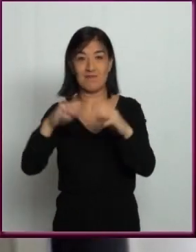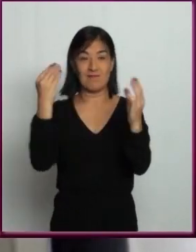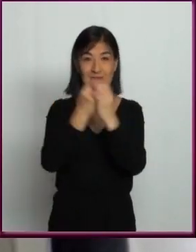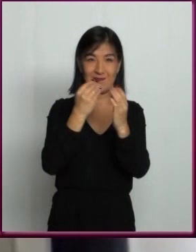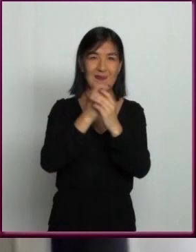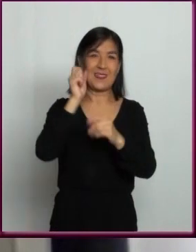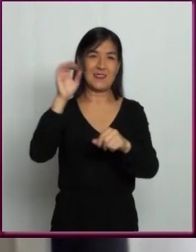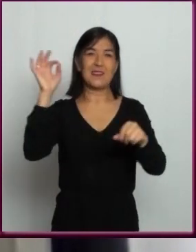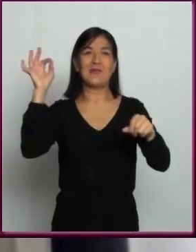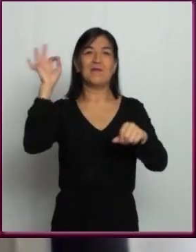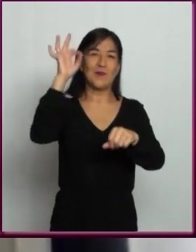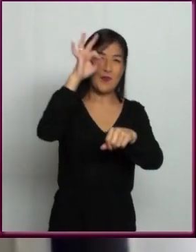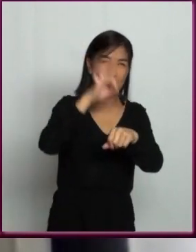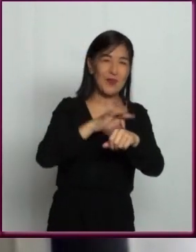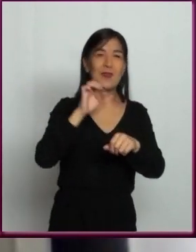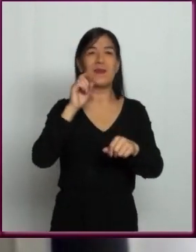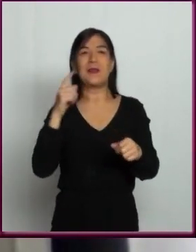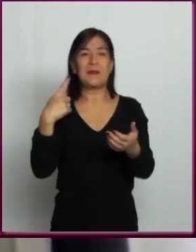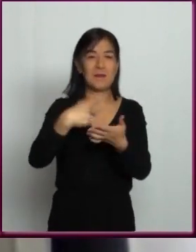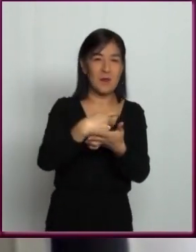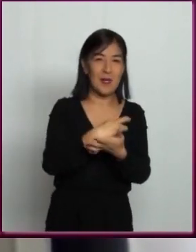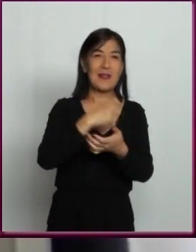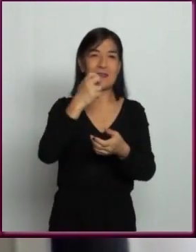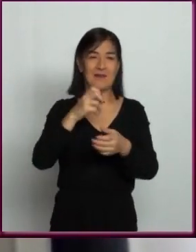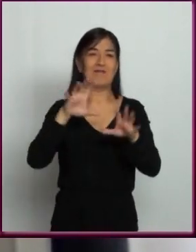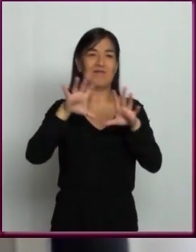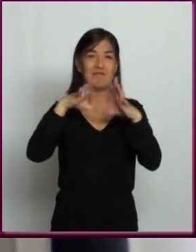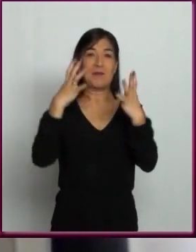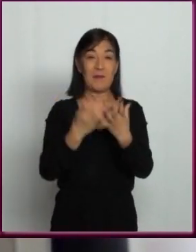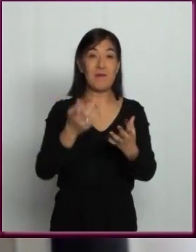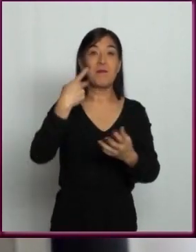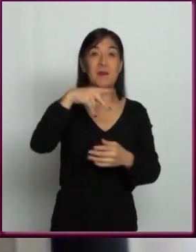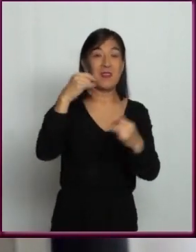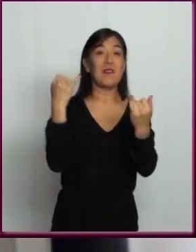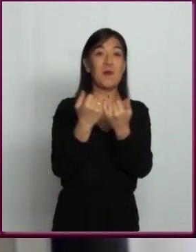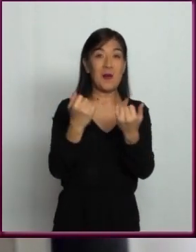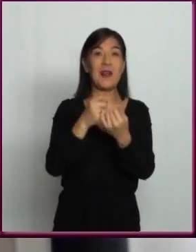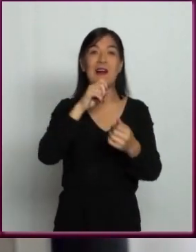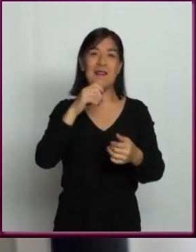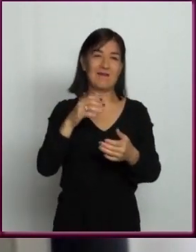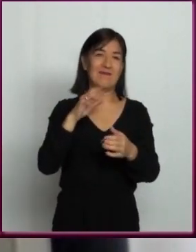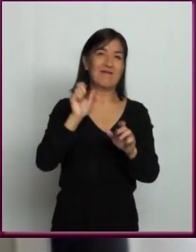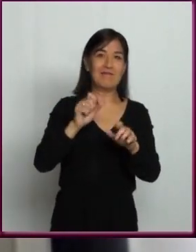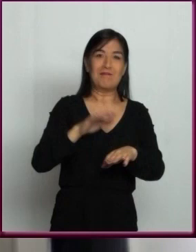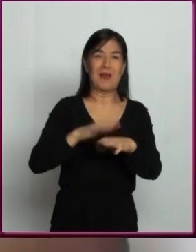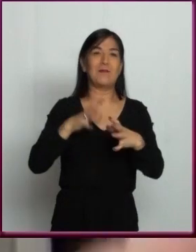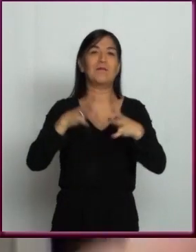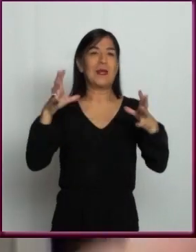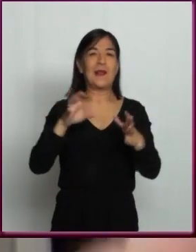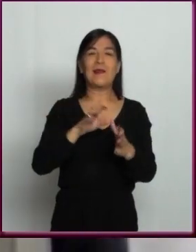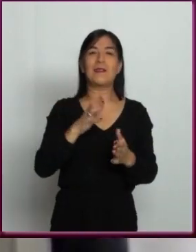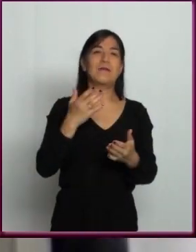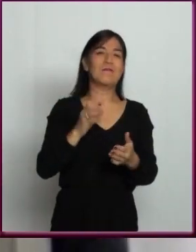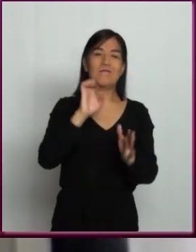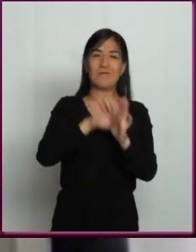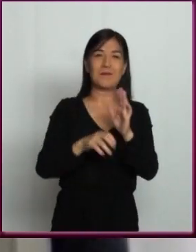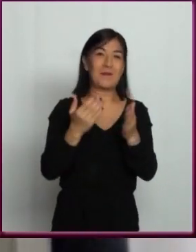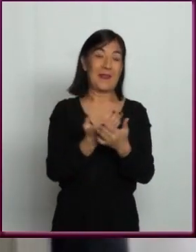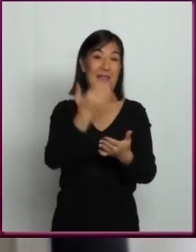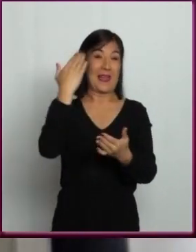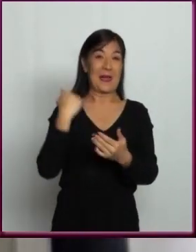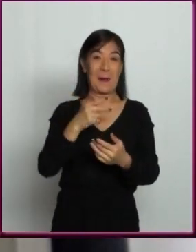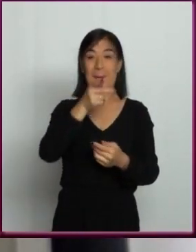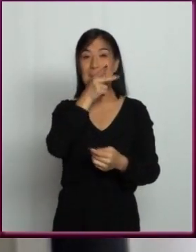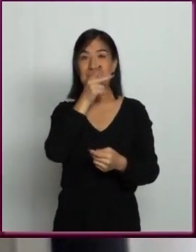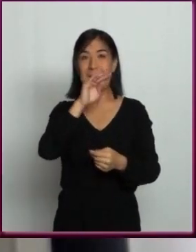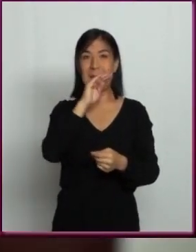de insectos que habitan en diferentes ecosistemas, sino también en abundancia. Hace todavía, por ejemplo, nuestros padres,